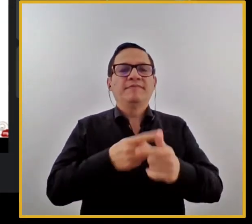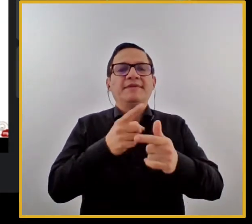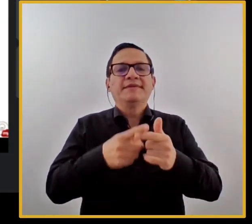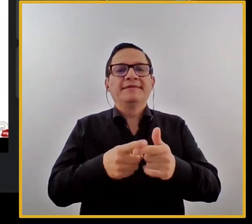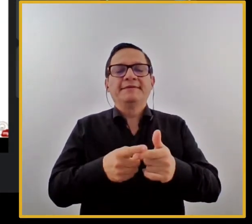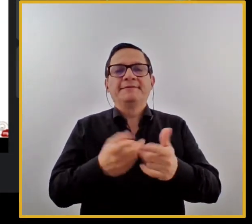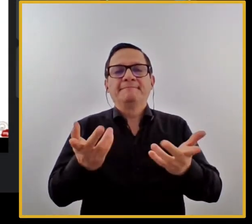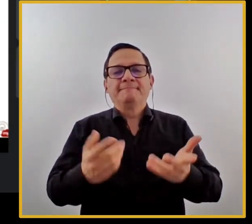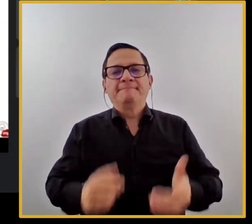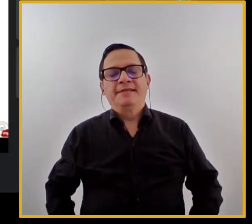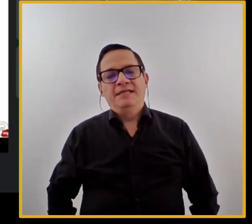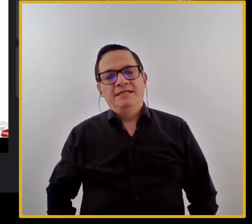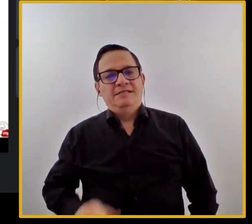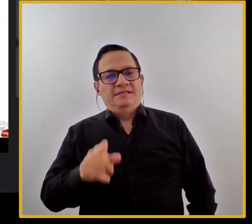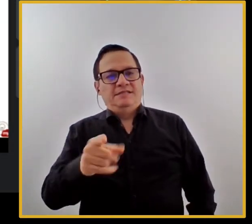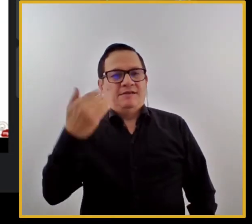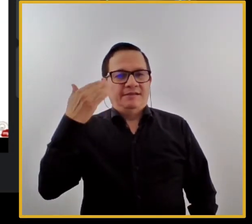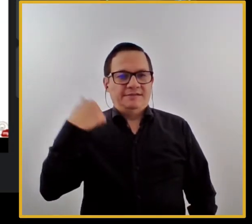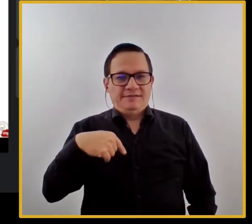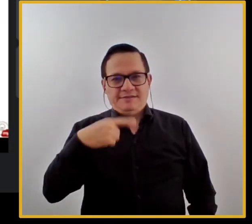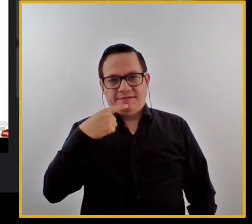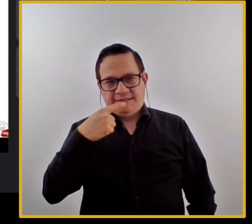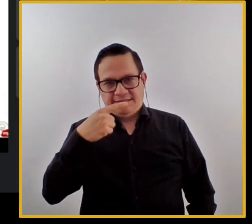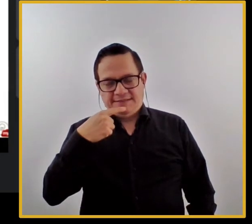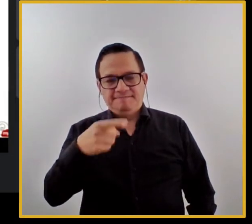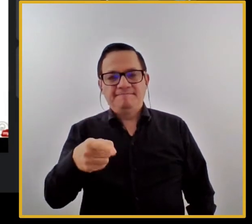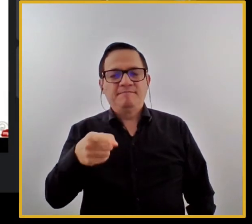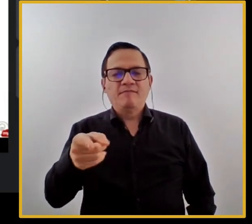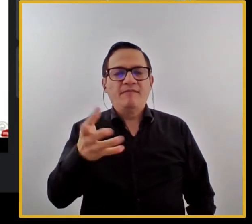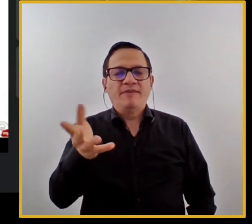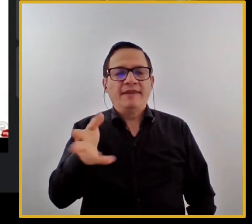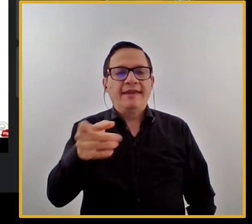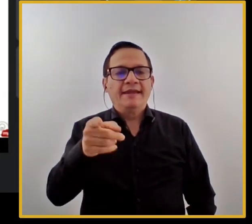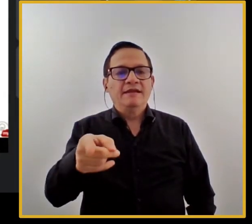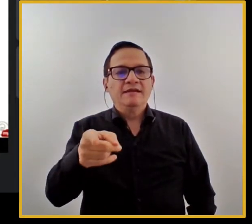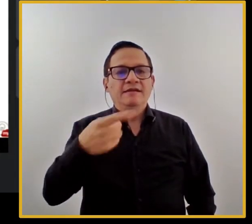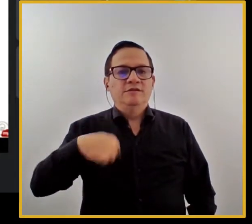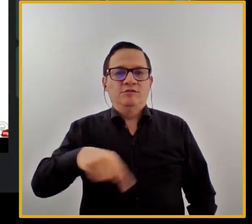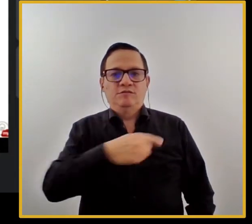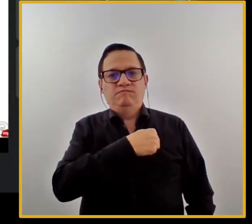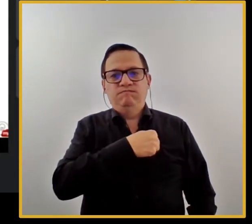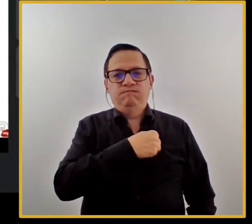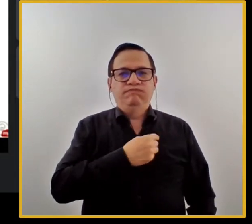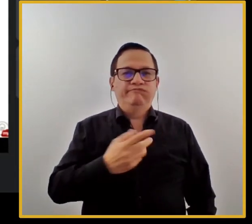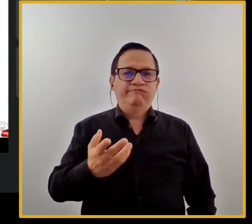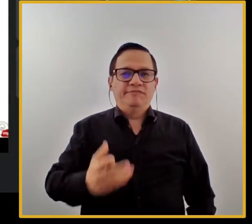Entonces, lo que le venía diciendo es que allí nosotros